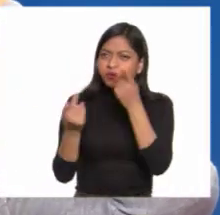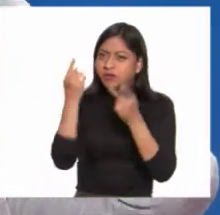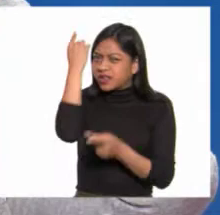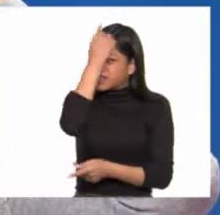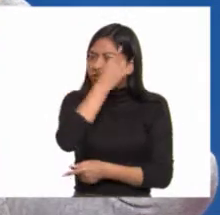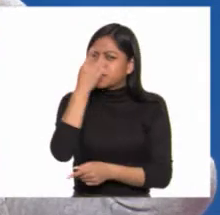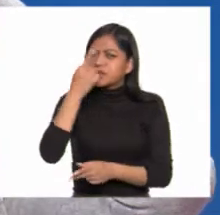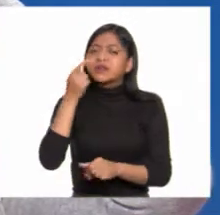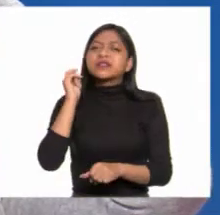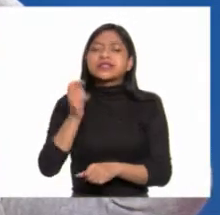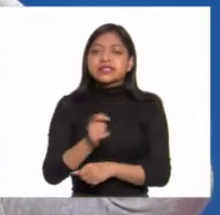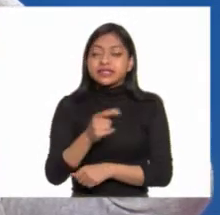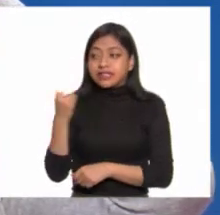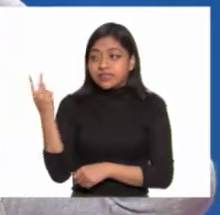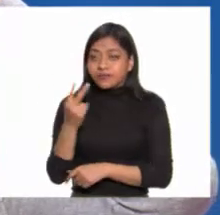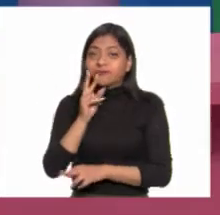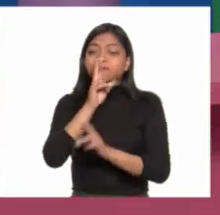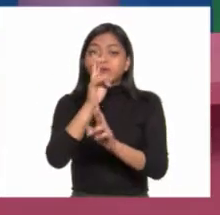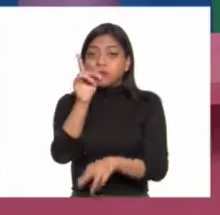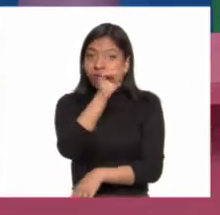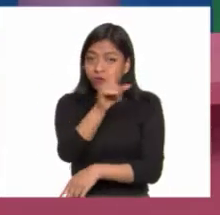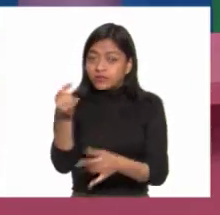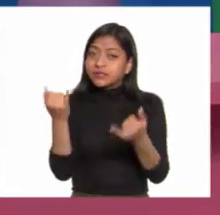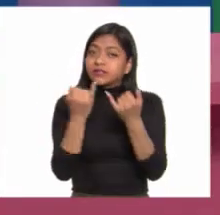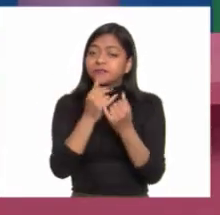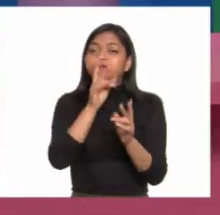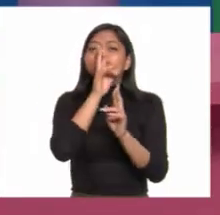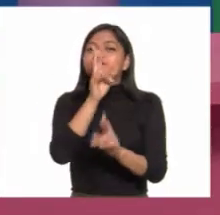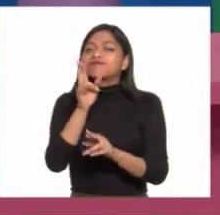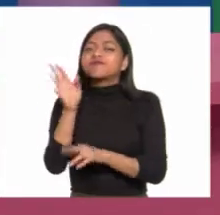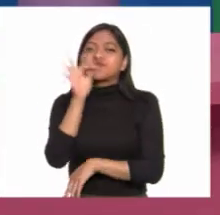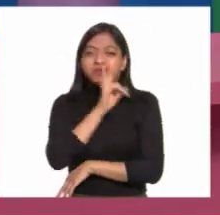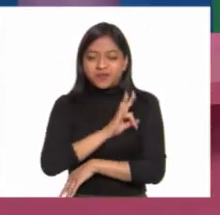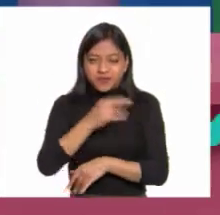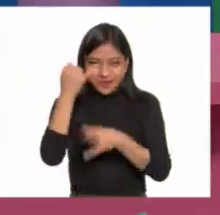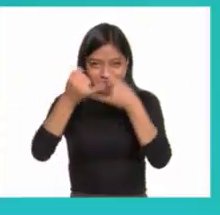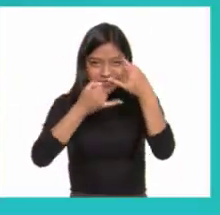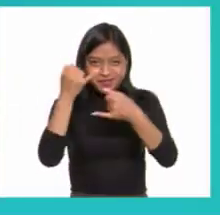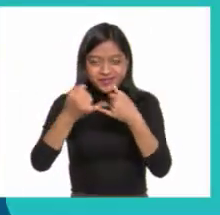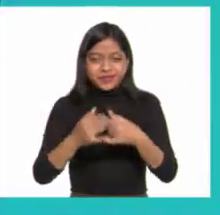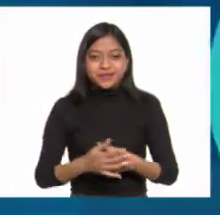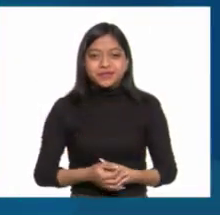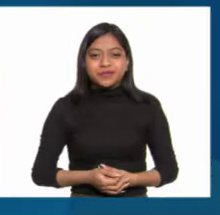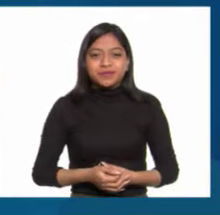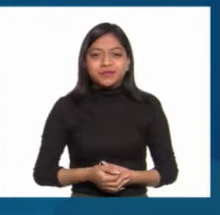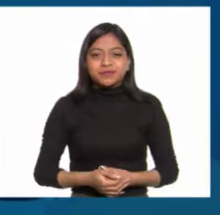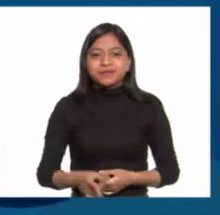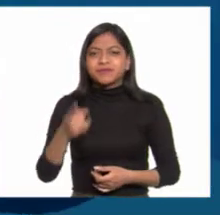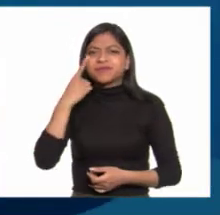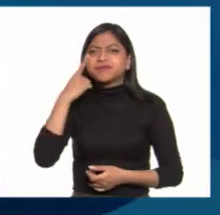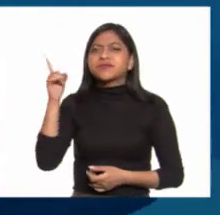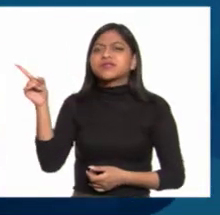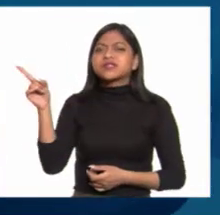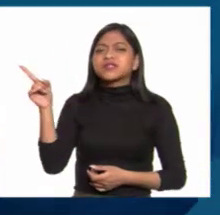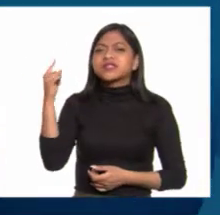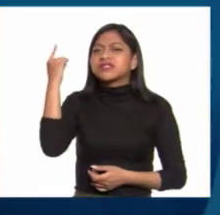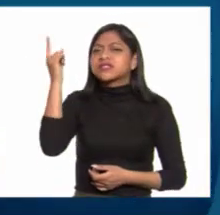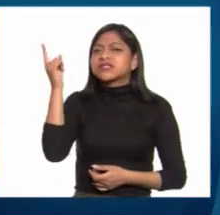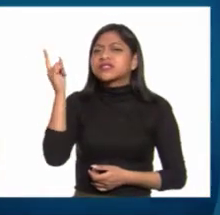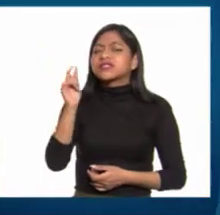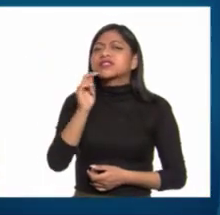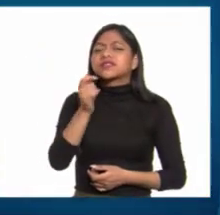Y también en casita, niños y niñas, también vayan jugando con nosotros. ¿Qué es lo que